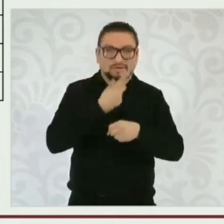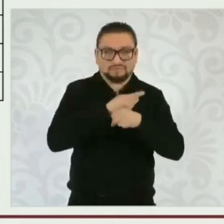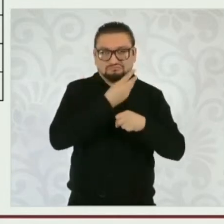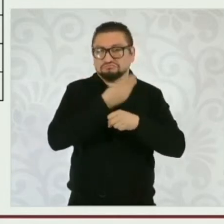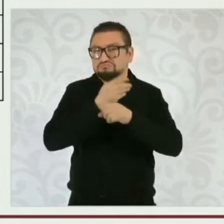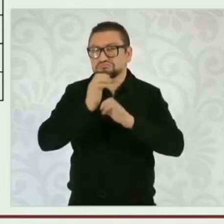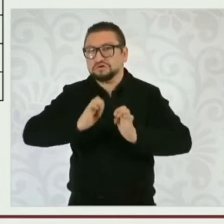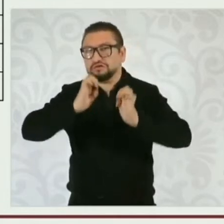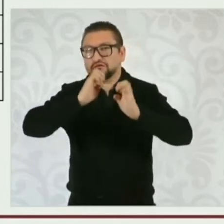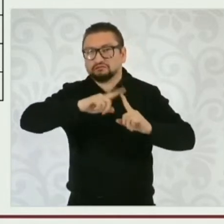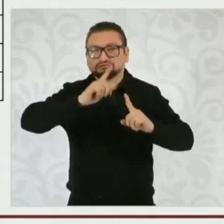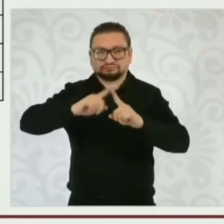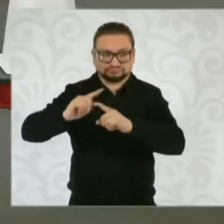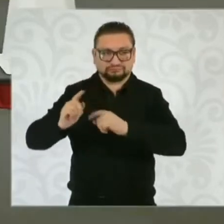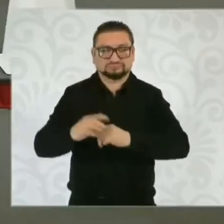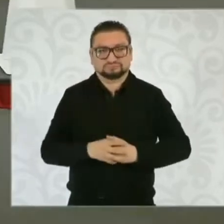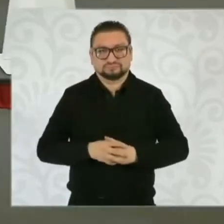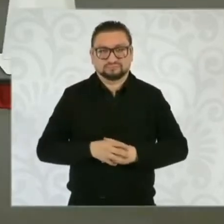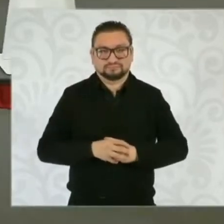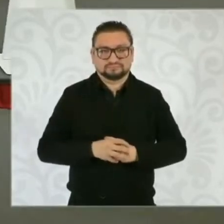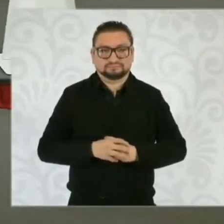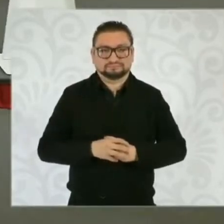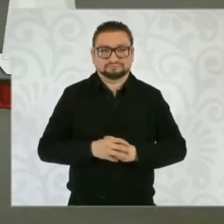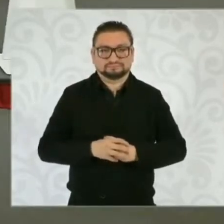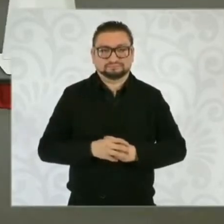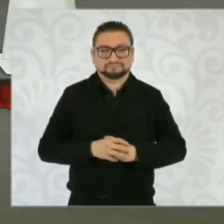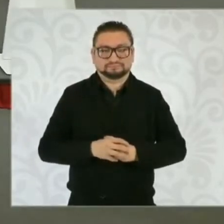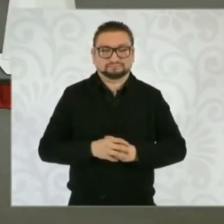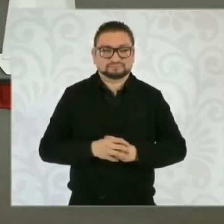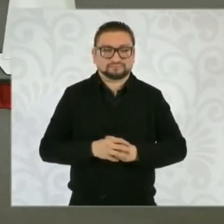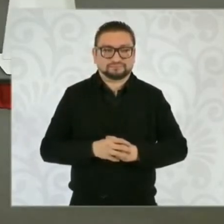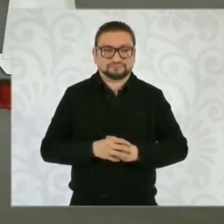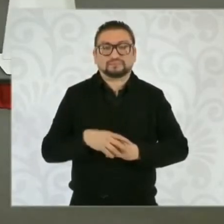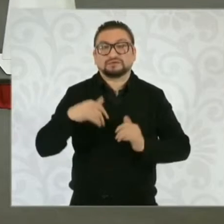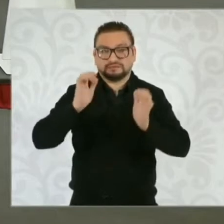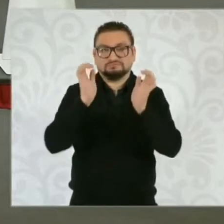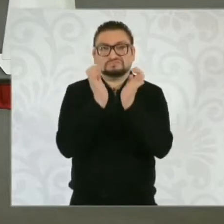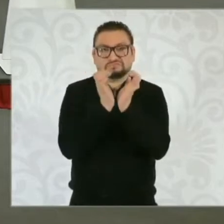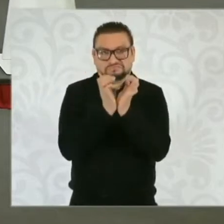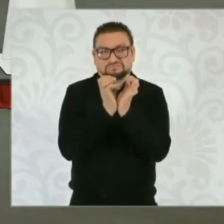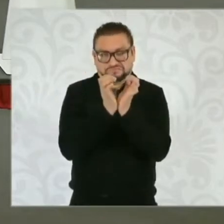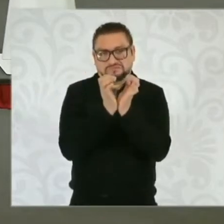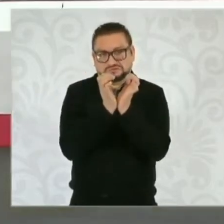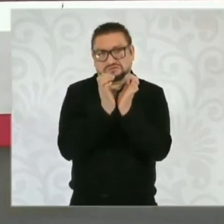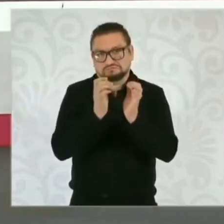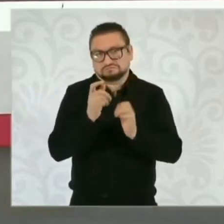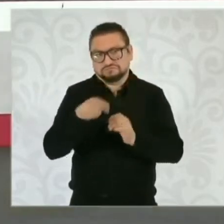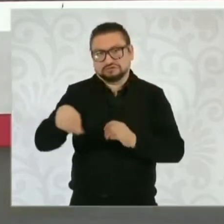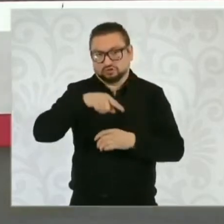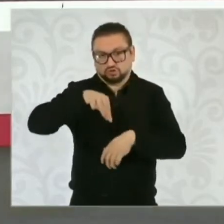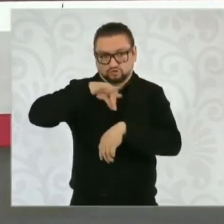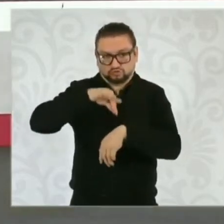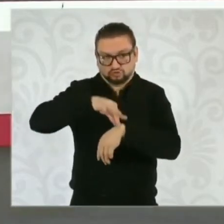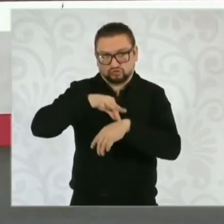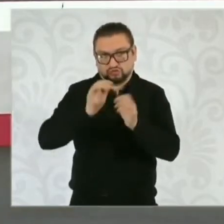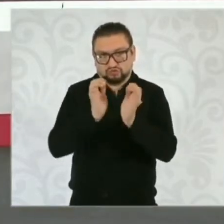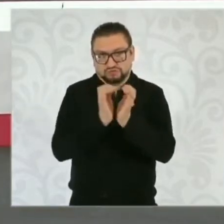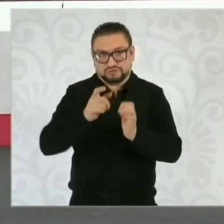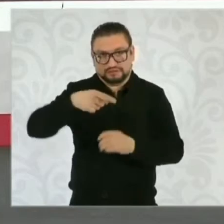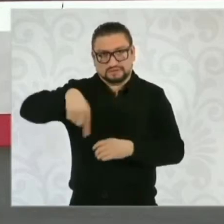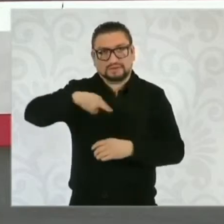nuestra infraestructura. Adelante. Y el ISSSTE tiene, o los médicos del ISSSTE